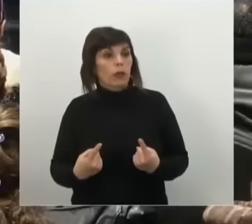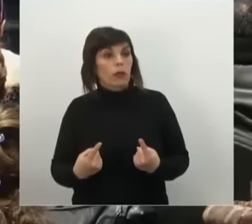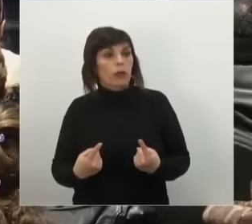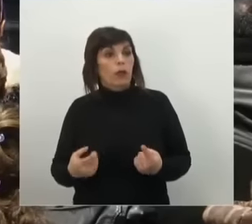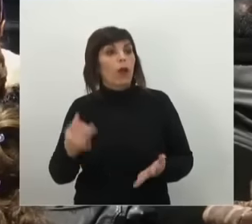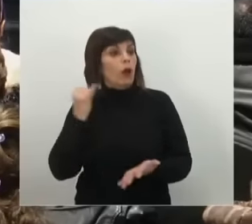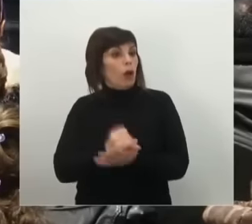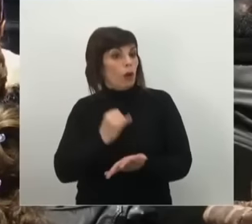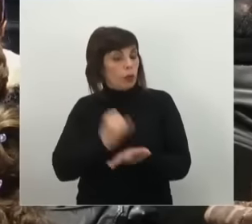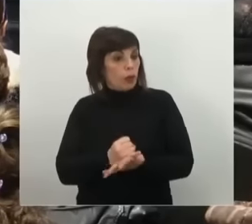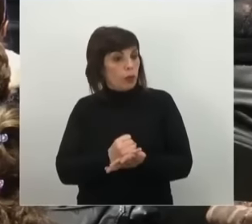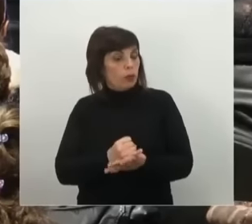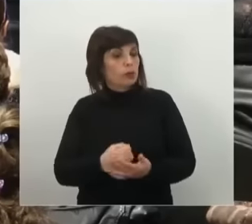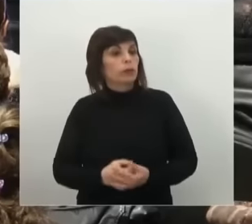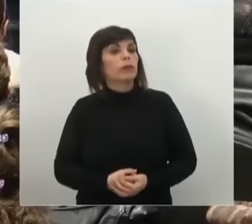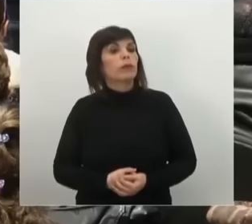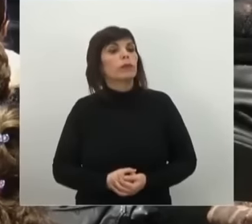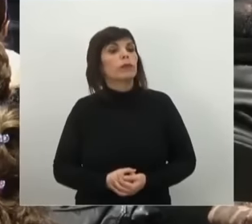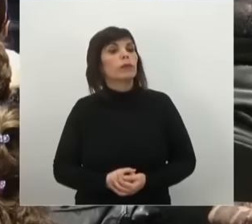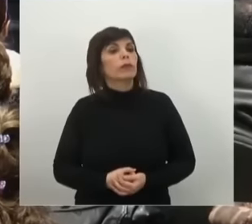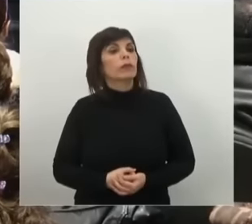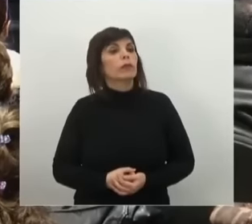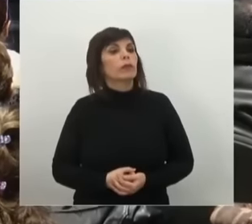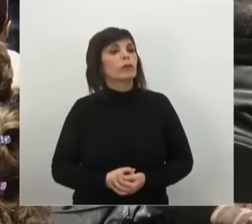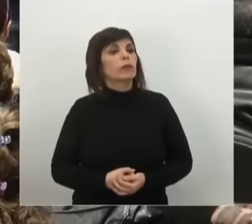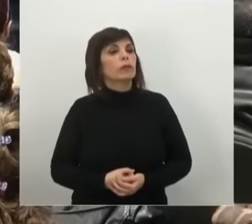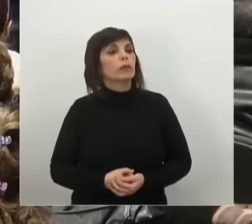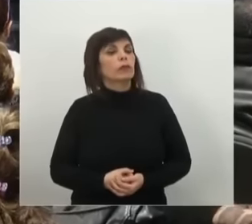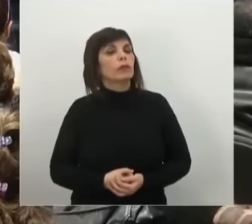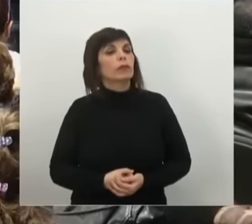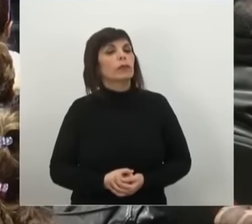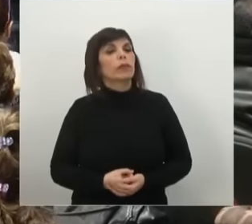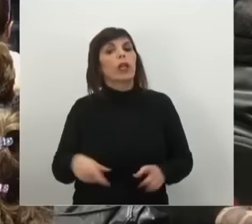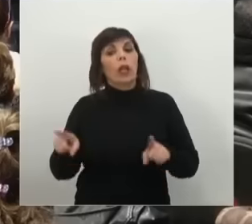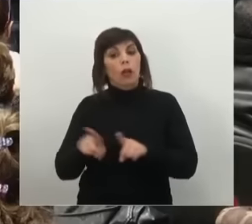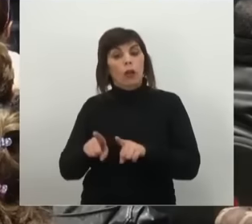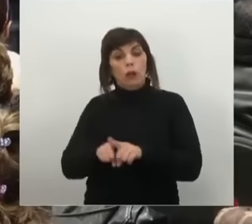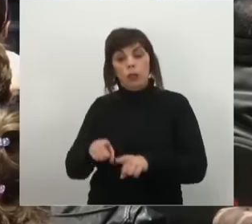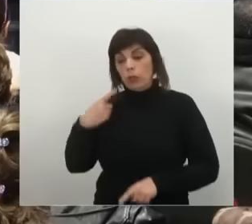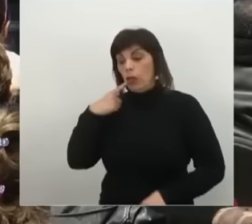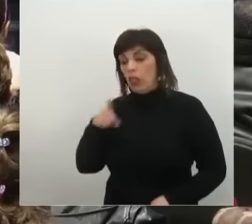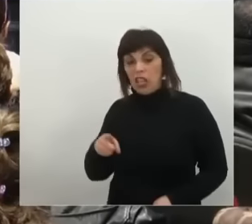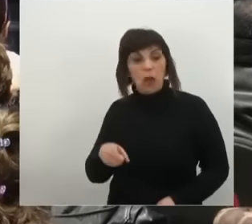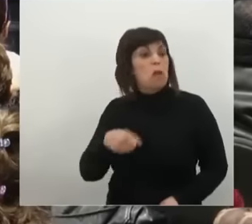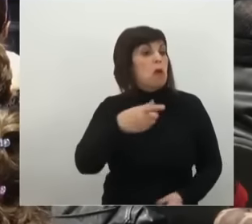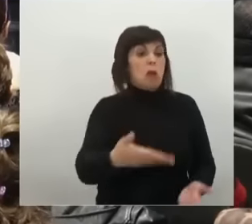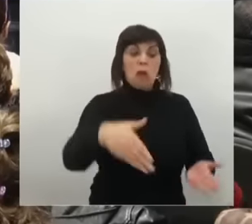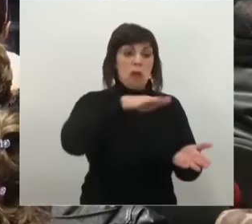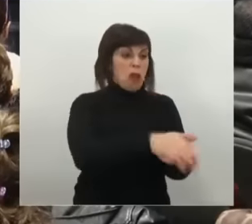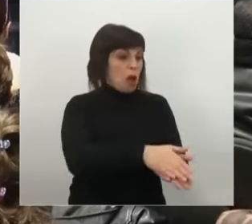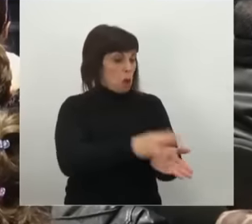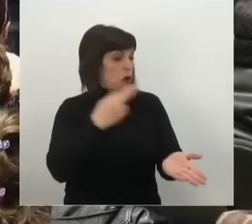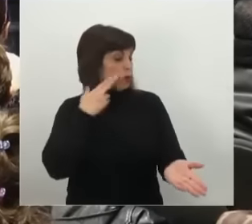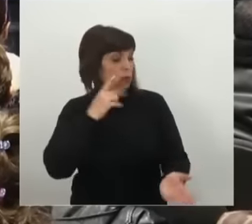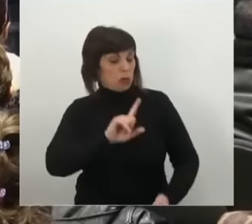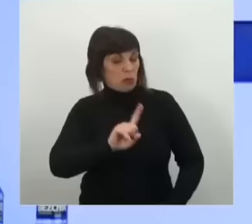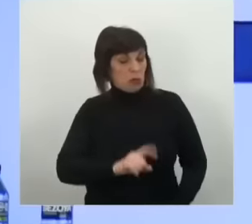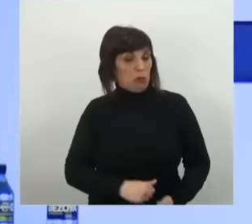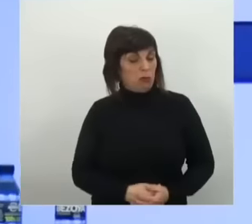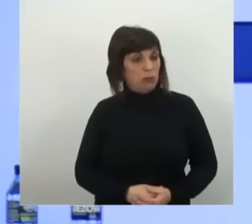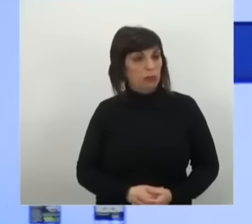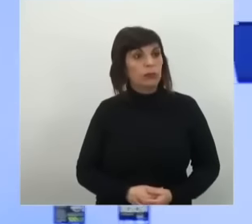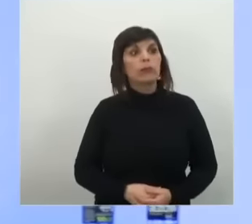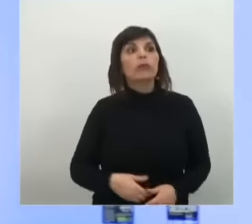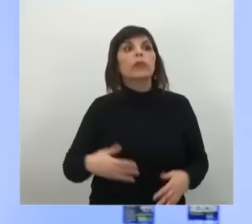puestos a prueba y entonces yo le decía a muchos hermanos miren no le tengan miedo a la muerte la muerte es ganancia Pero saben qué